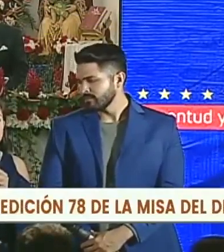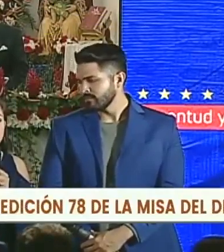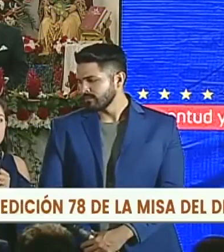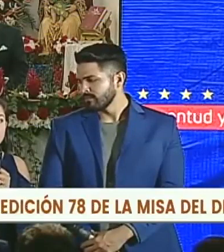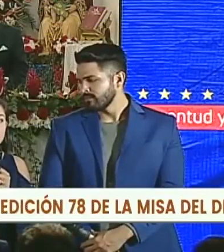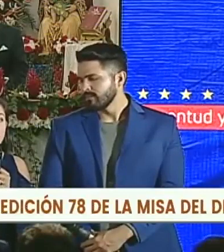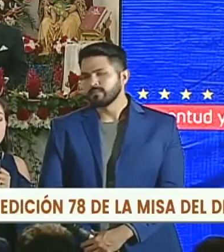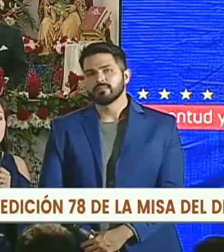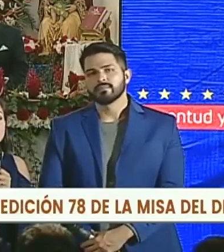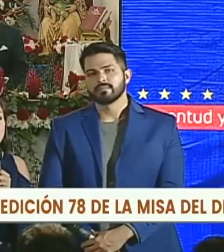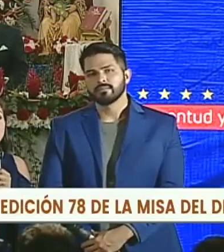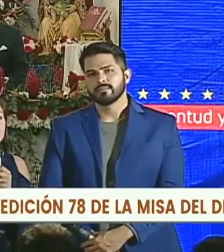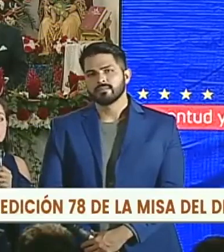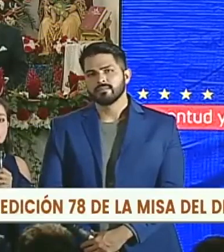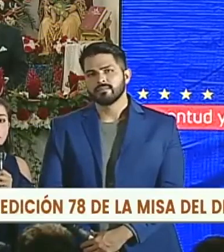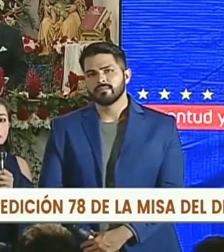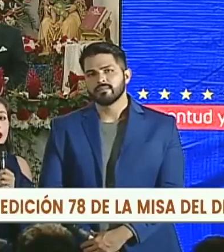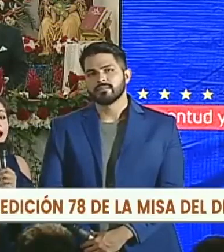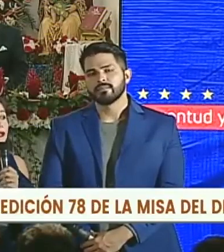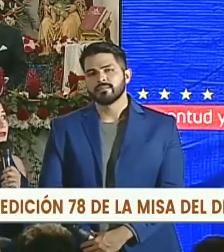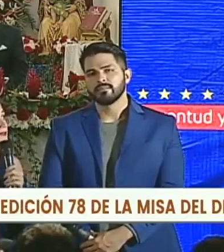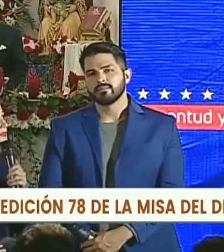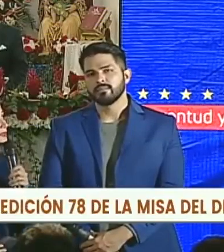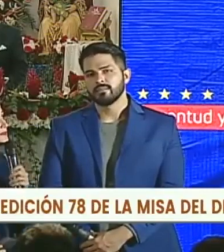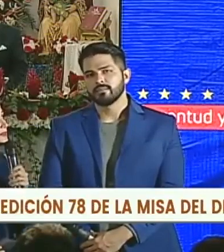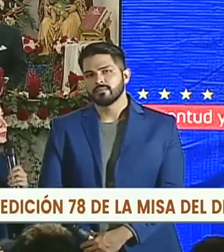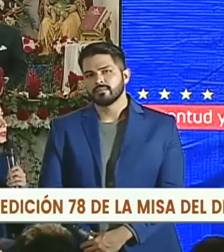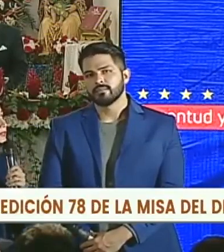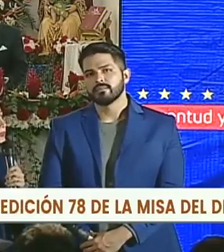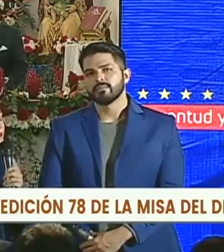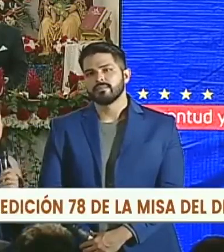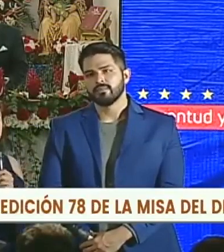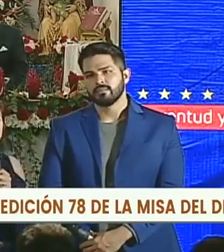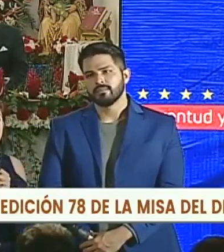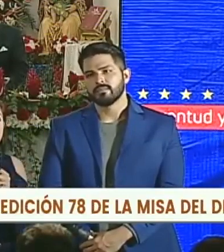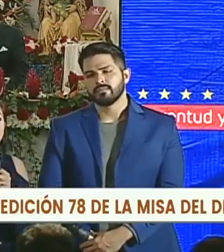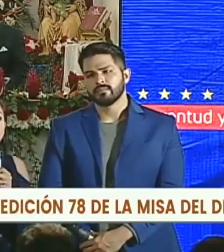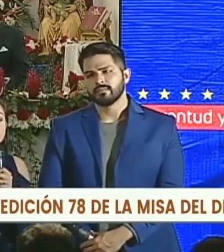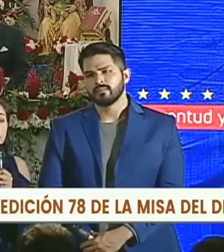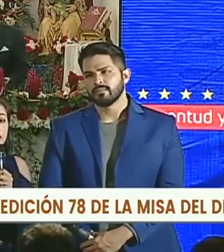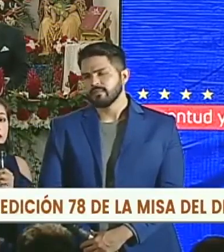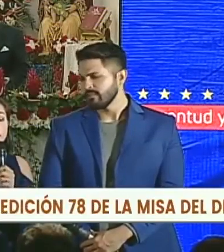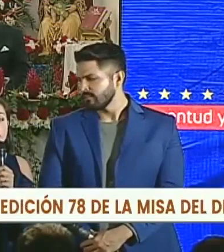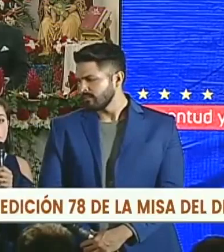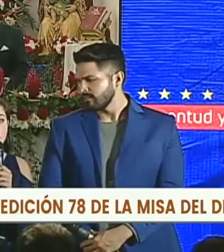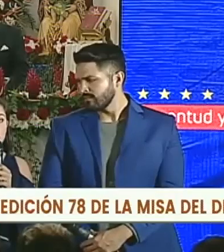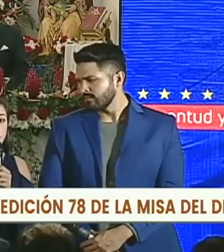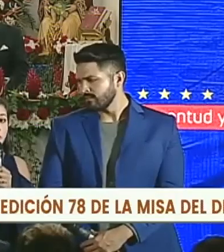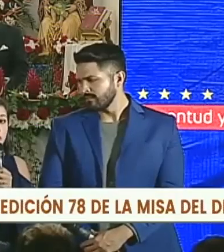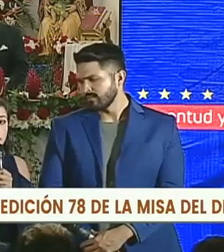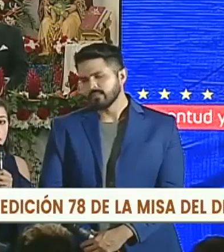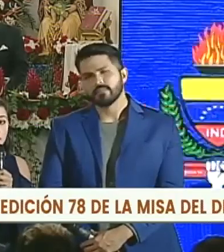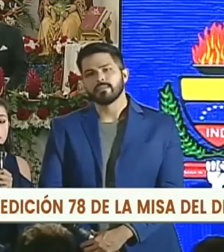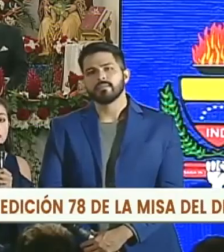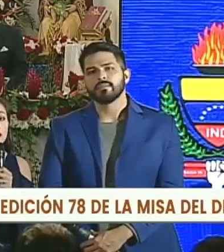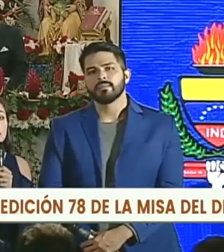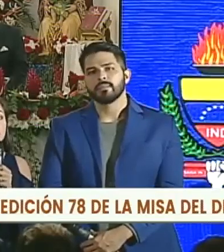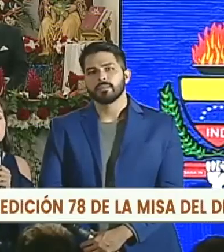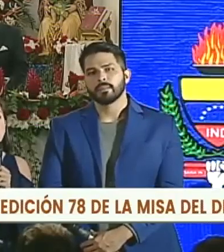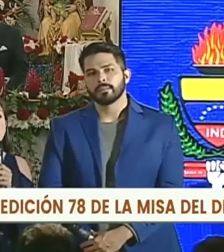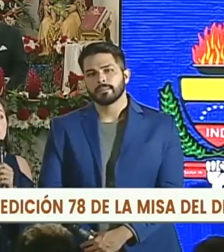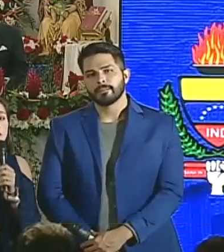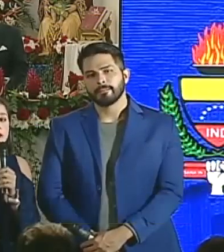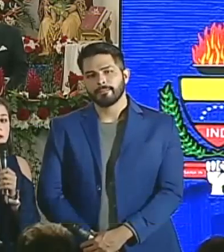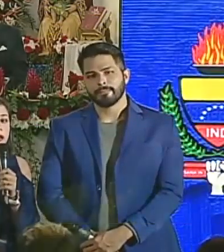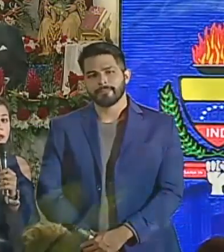encuentran celebrando esta tradicional misa del deporte aquí ya se dan citadas las diferentes autoridades como el ministro del poder popular para la juventud